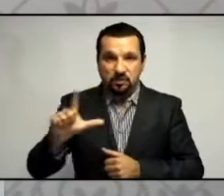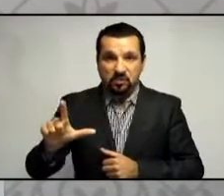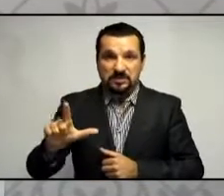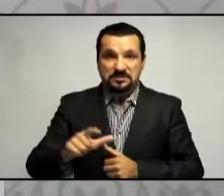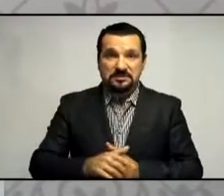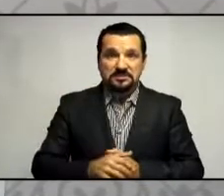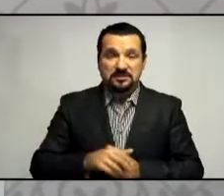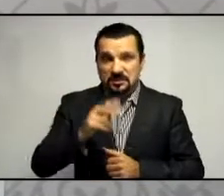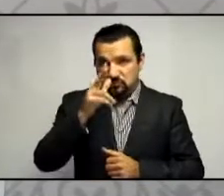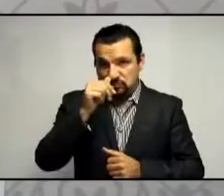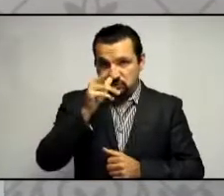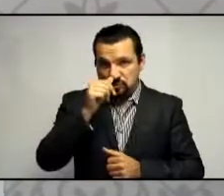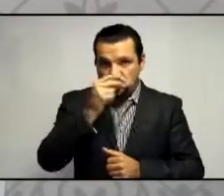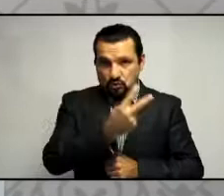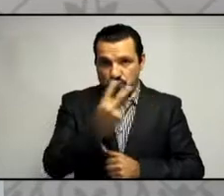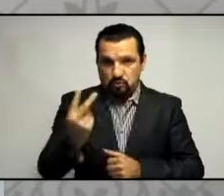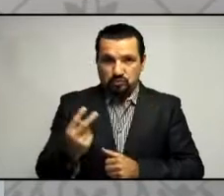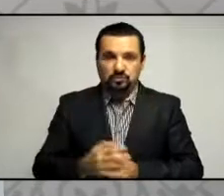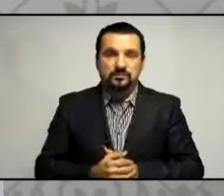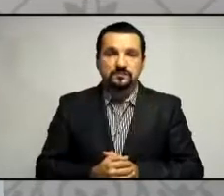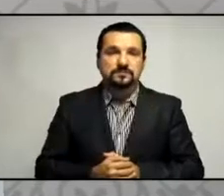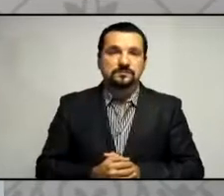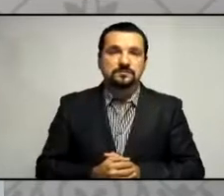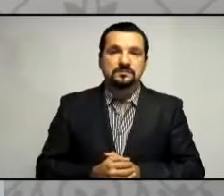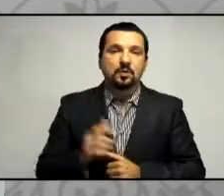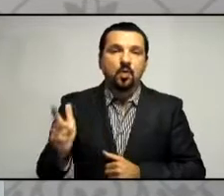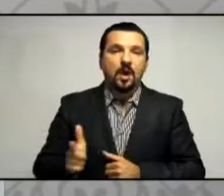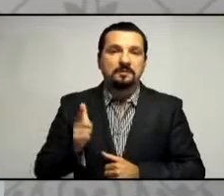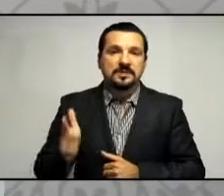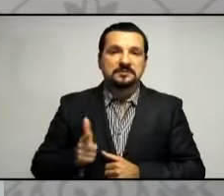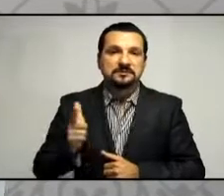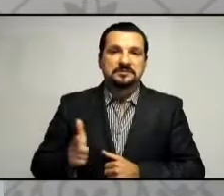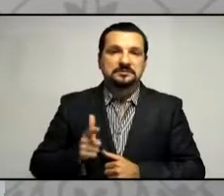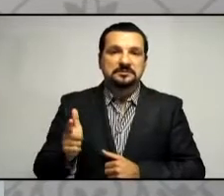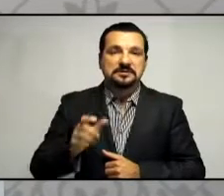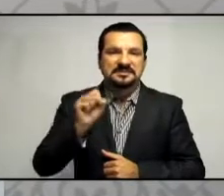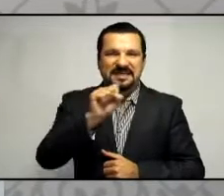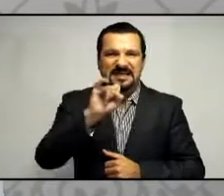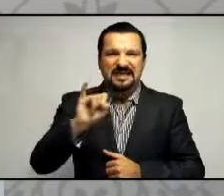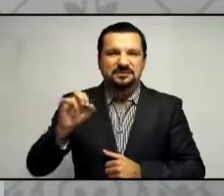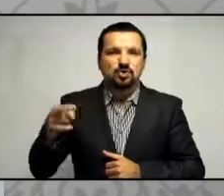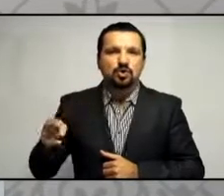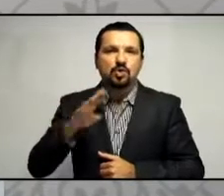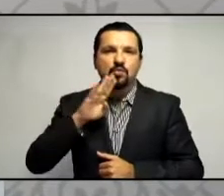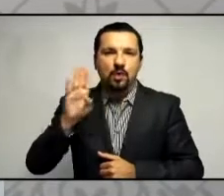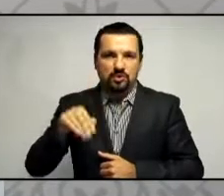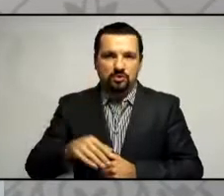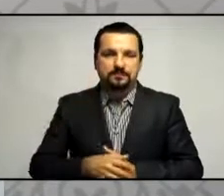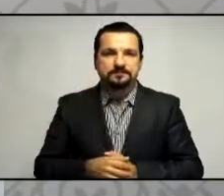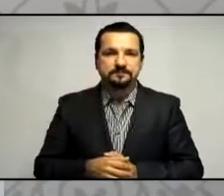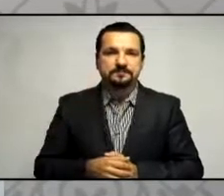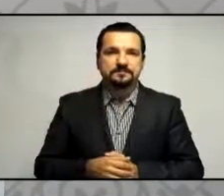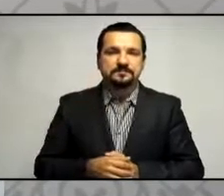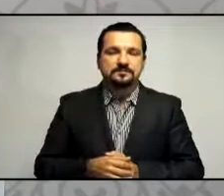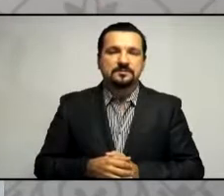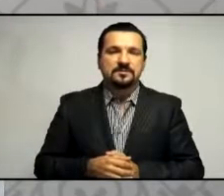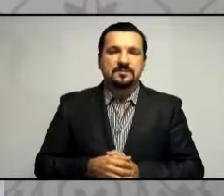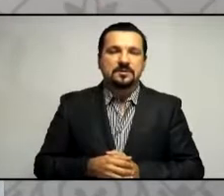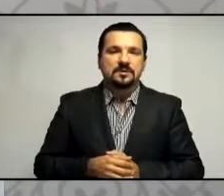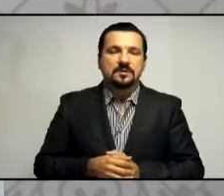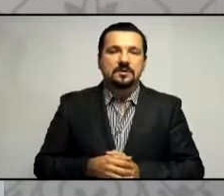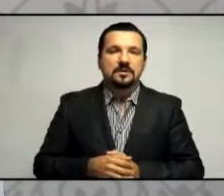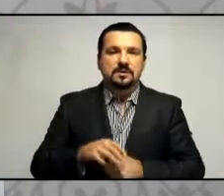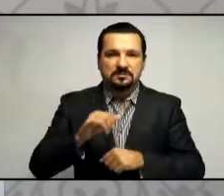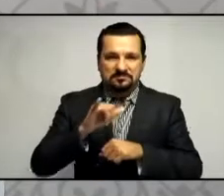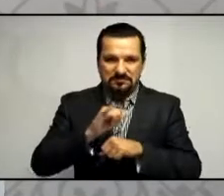Colorado, Hermosillo, 2 cada uno. Guaymas, San Ignacio, Río Muerto, Plutarco, Elías